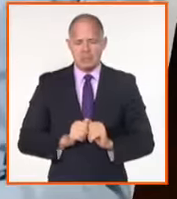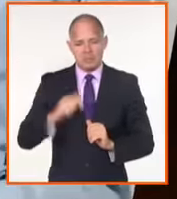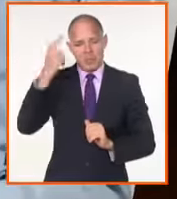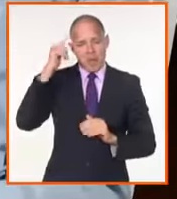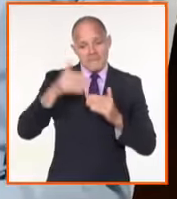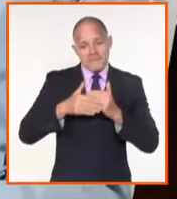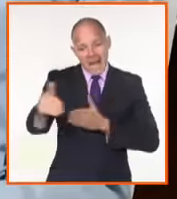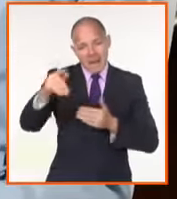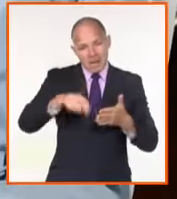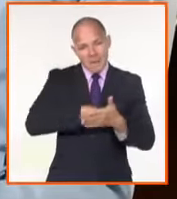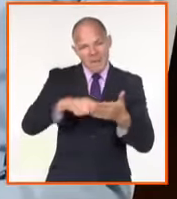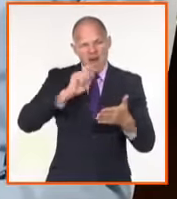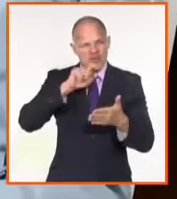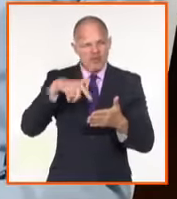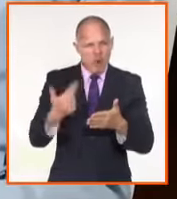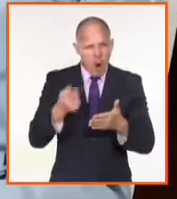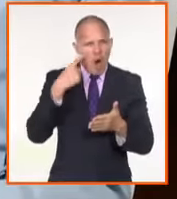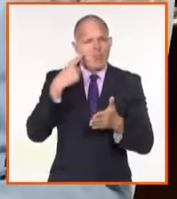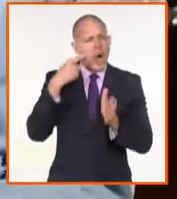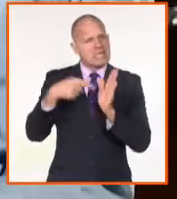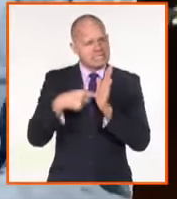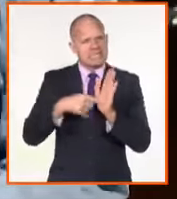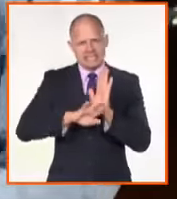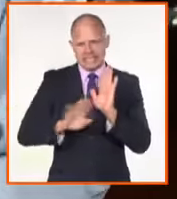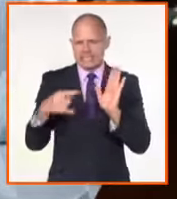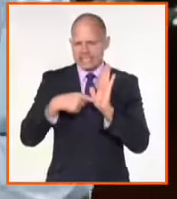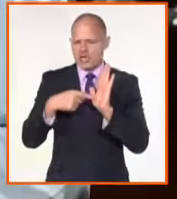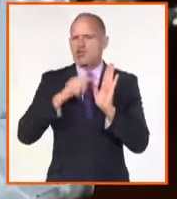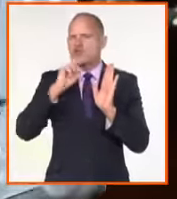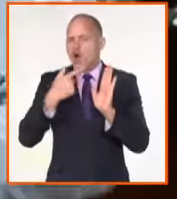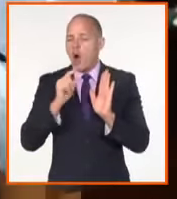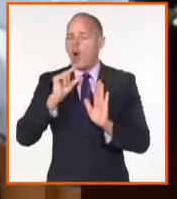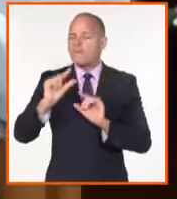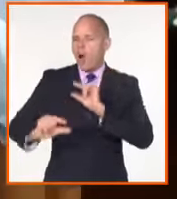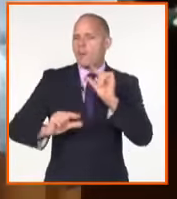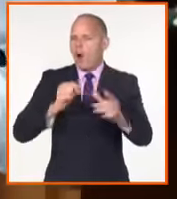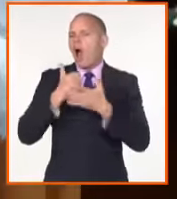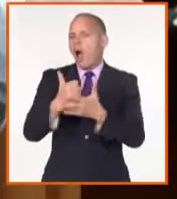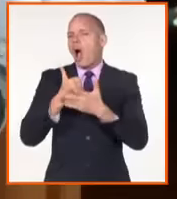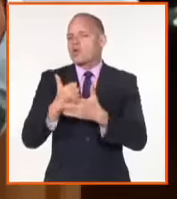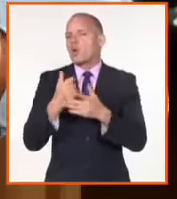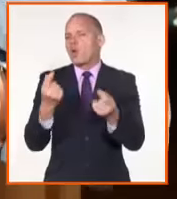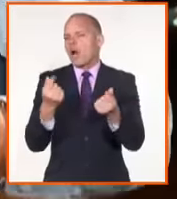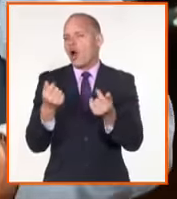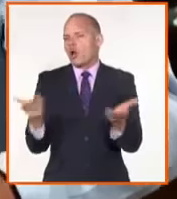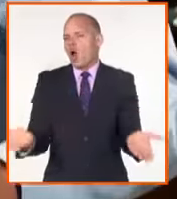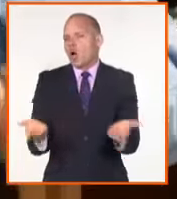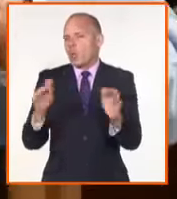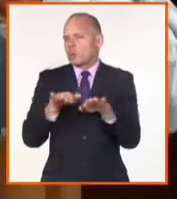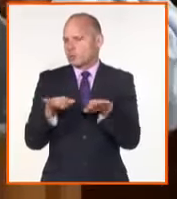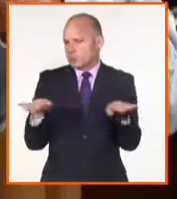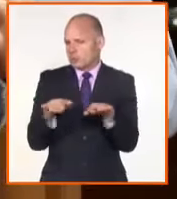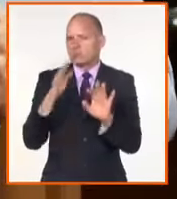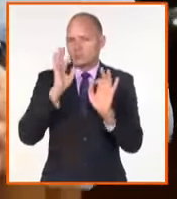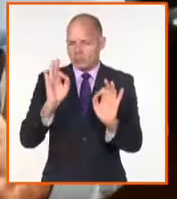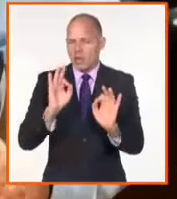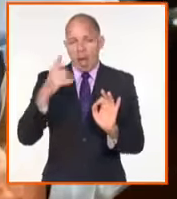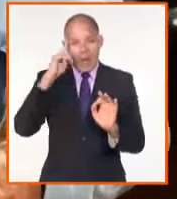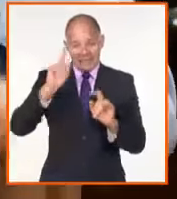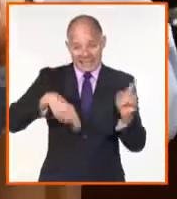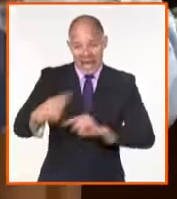económica y social que incluye un programa para la estabilización macroeconómica, que, como te decía ahorita, son medidas que tenemos que ir aplicando